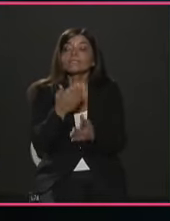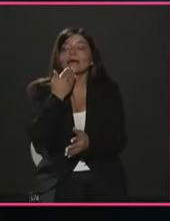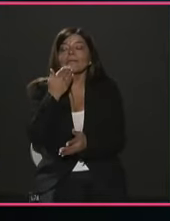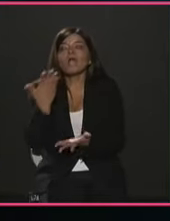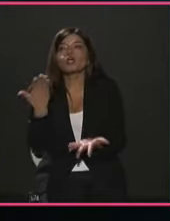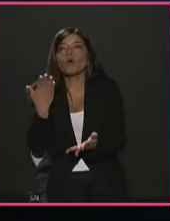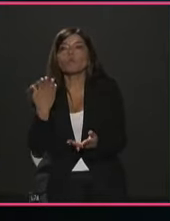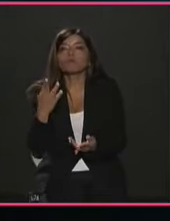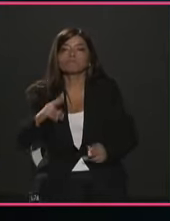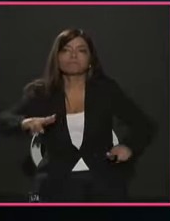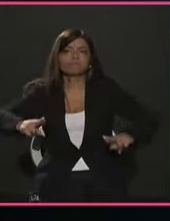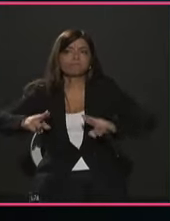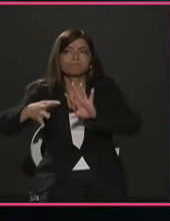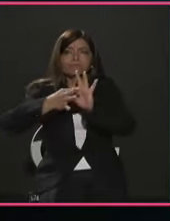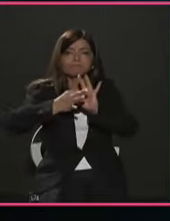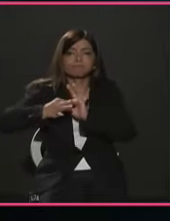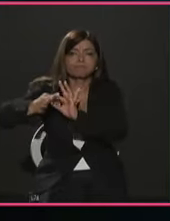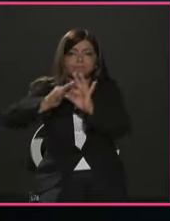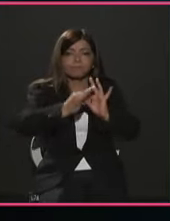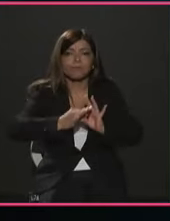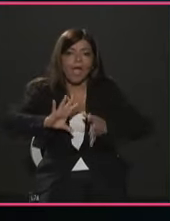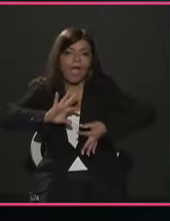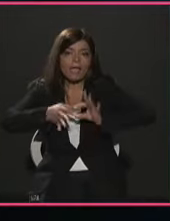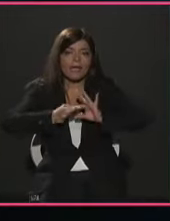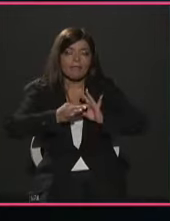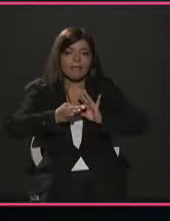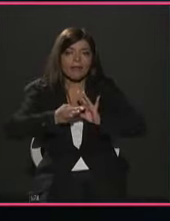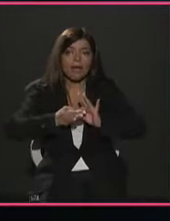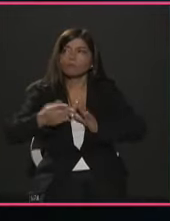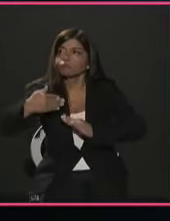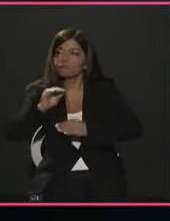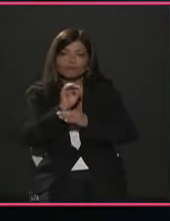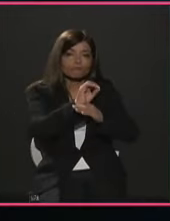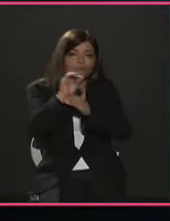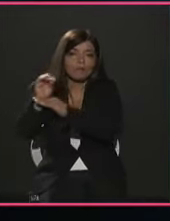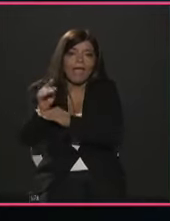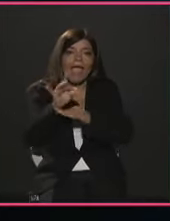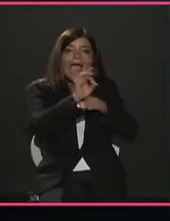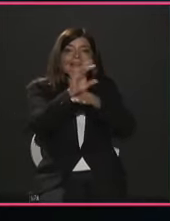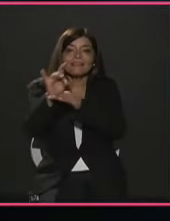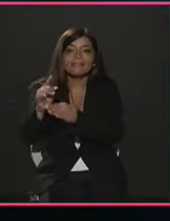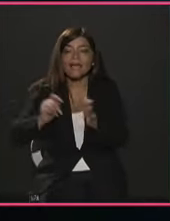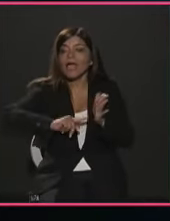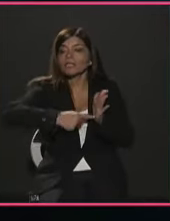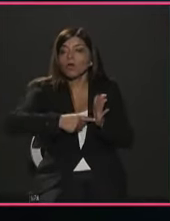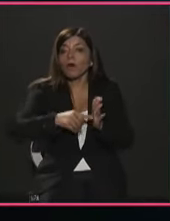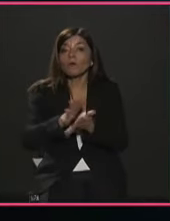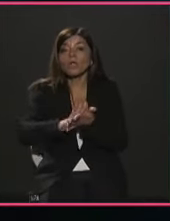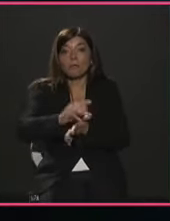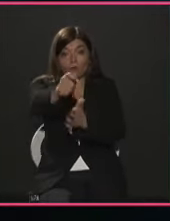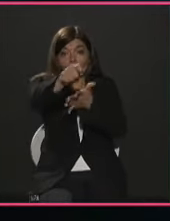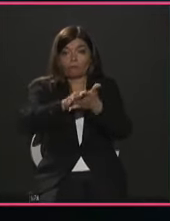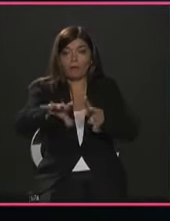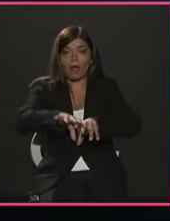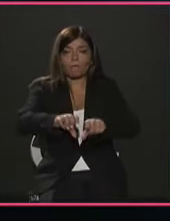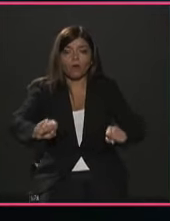también creamos cadenas de valor comoo también realizamos transferencia tecnológica cuando firmamos por ejemplo el acuerdo